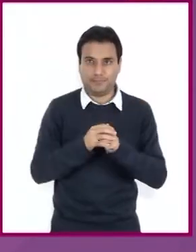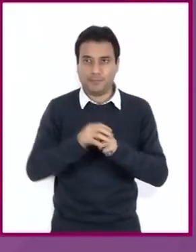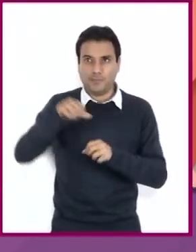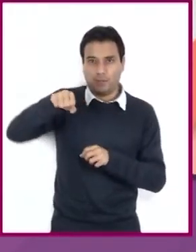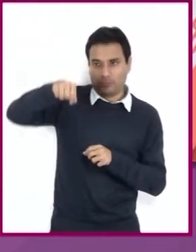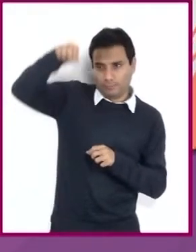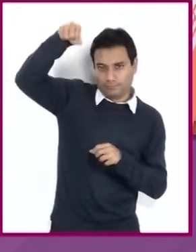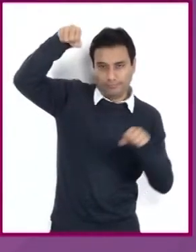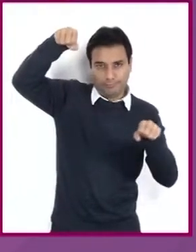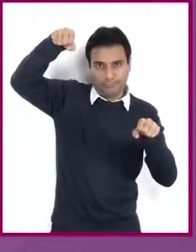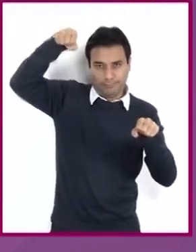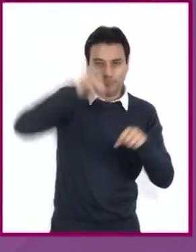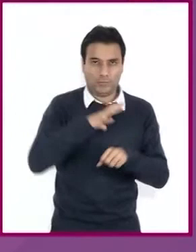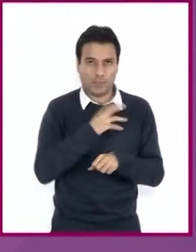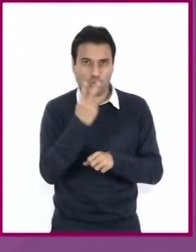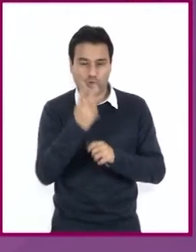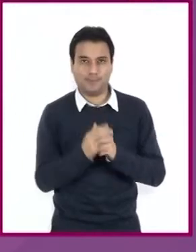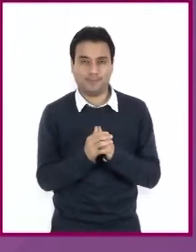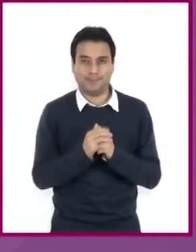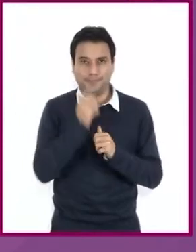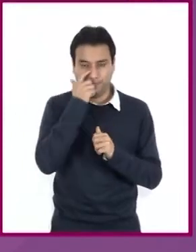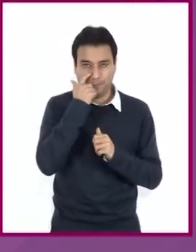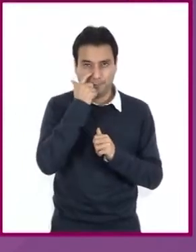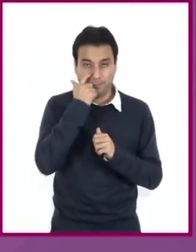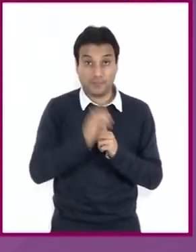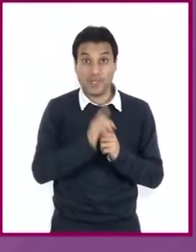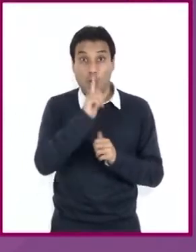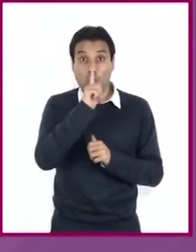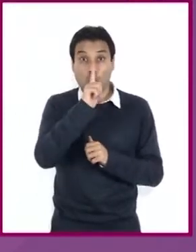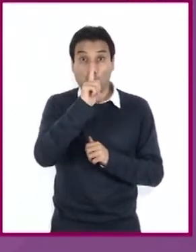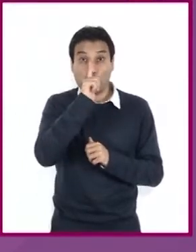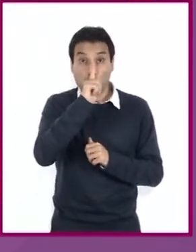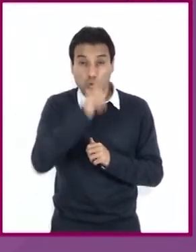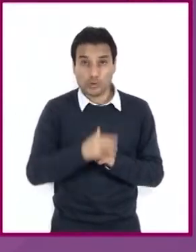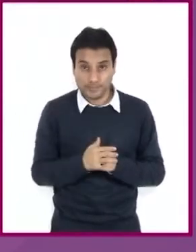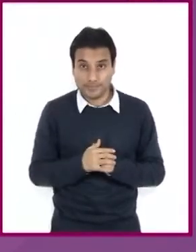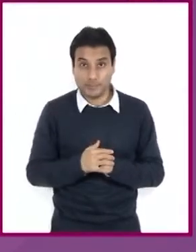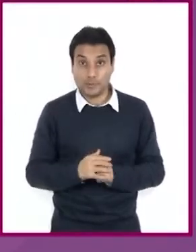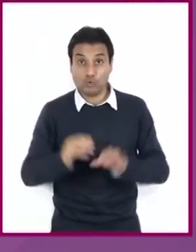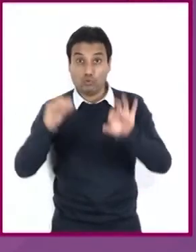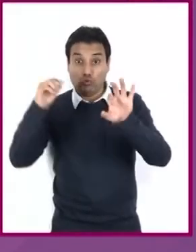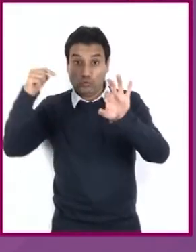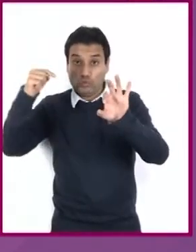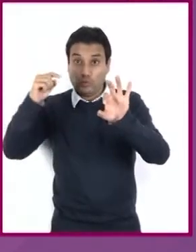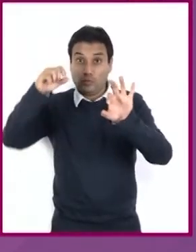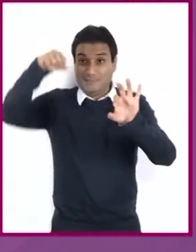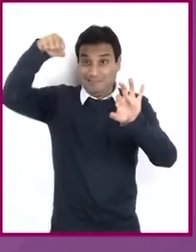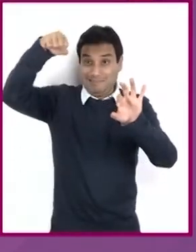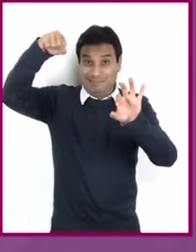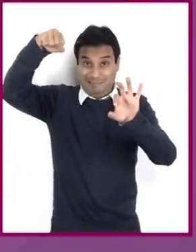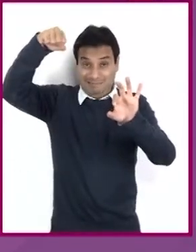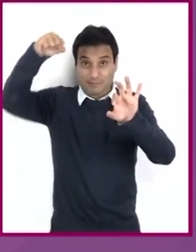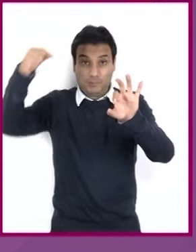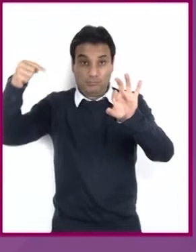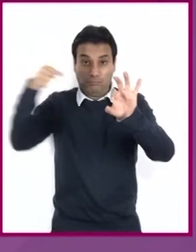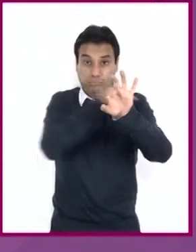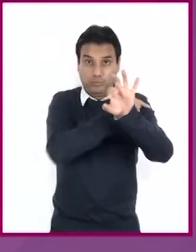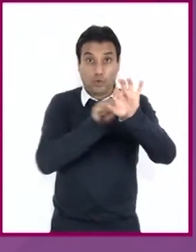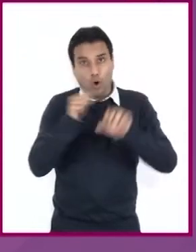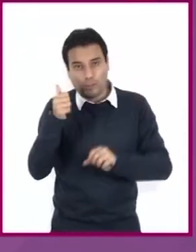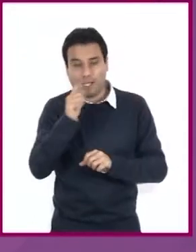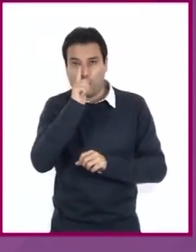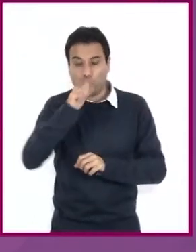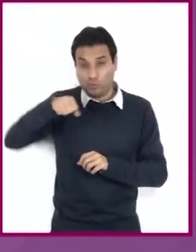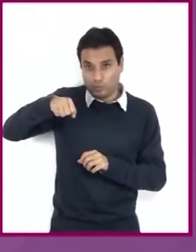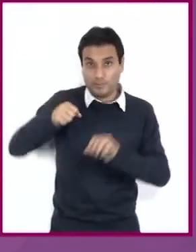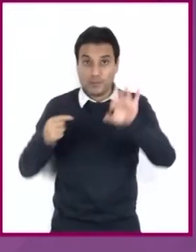altura. Observó que la luz de cada linterna iluminaba un lugar diferente del cuarto y cada